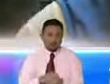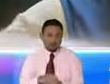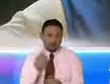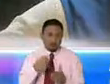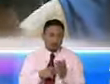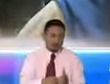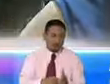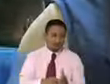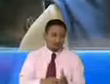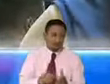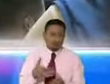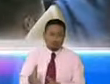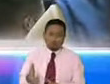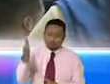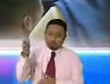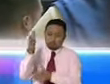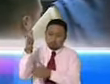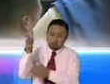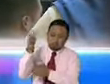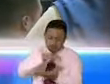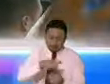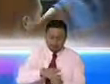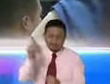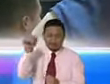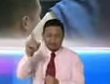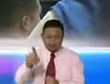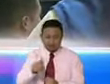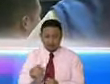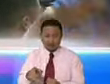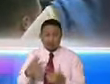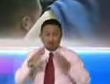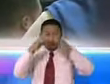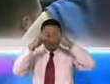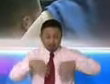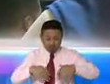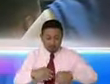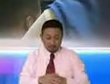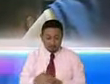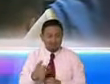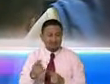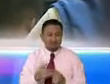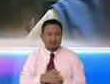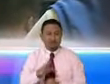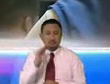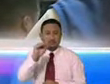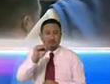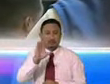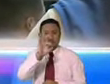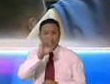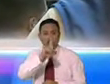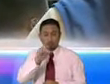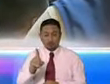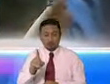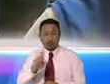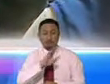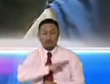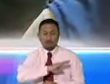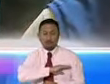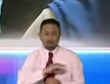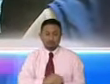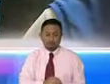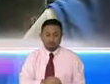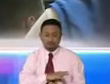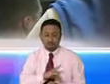ejemplo, taludes saturados de agua, grietas, humedad, caída de escombros, comuníquese con el municipio a través del 911. Si hay